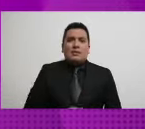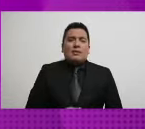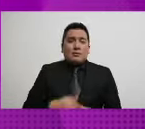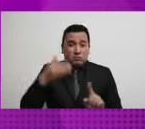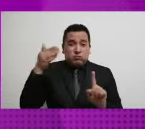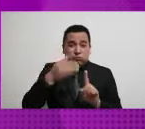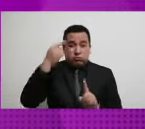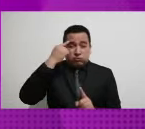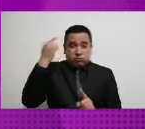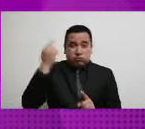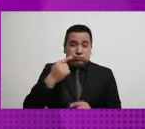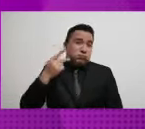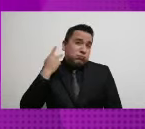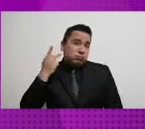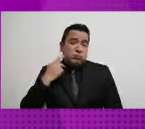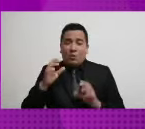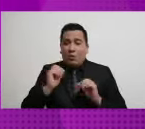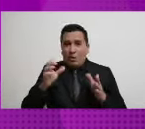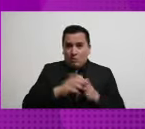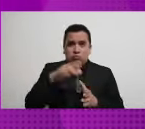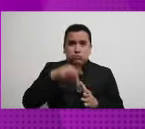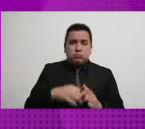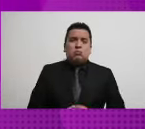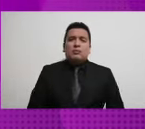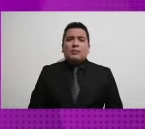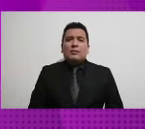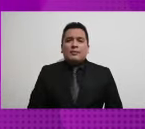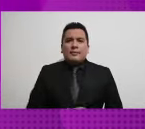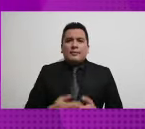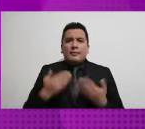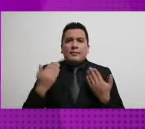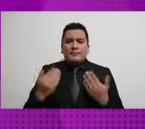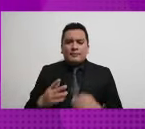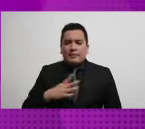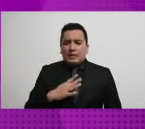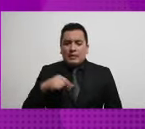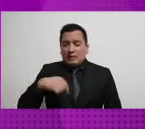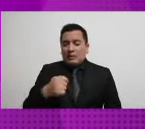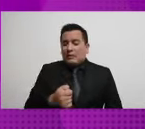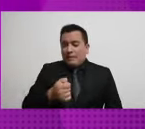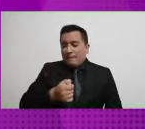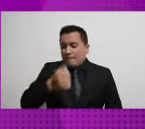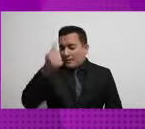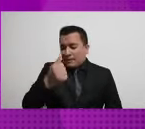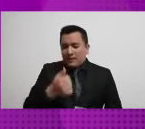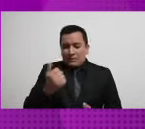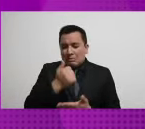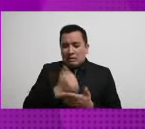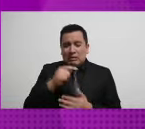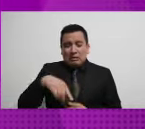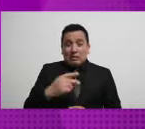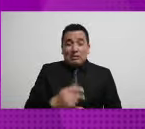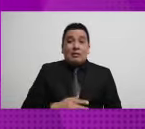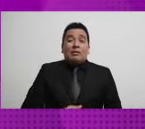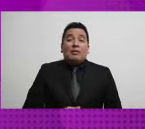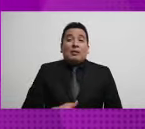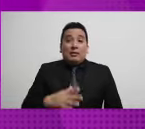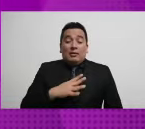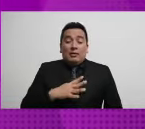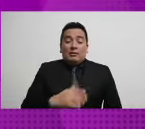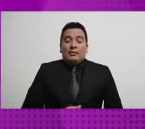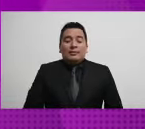Zaragoza en materia político-electoral convierte a la primera entidad en el país en aprobar el uso